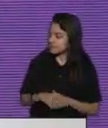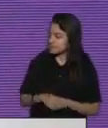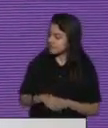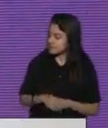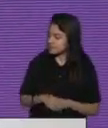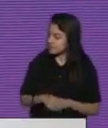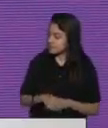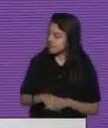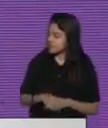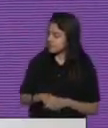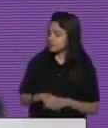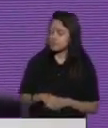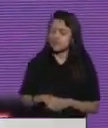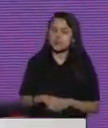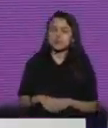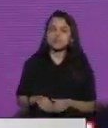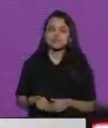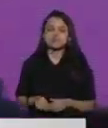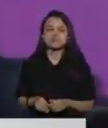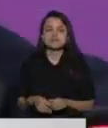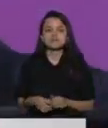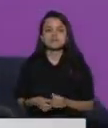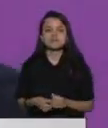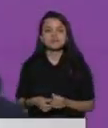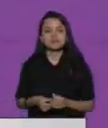a Colombia, al Atlántico y a Barranquilla